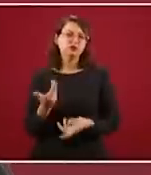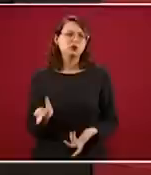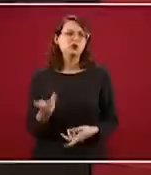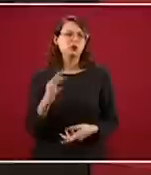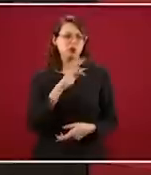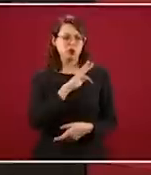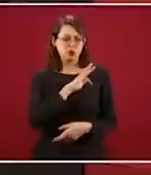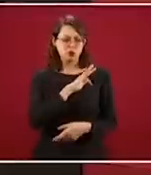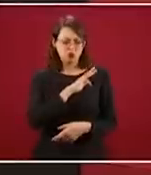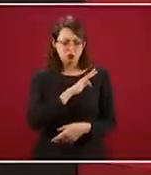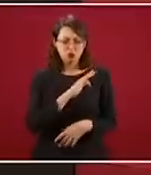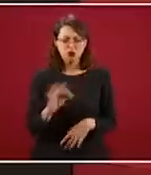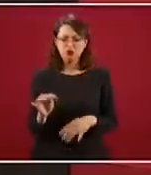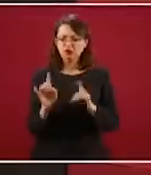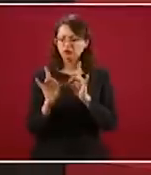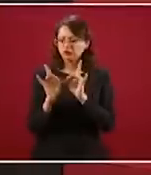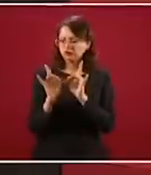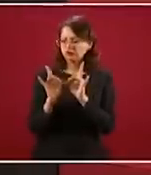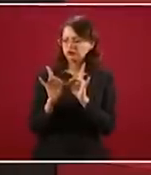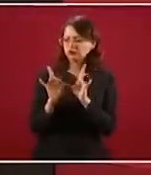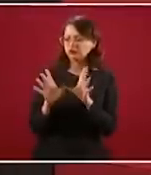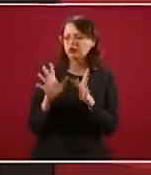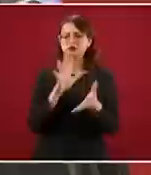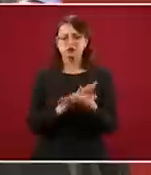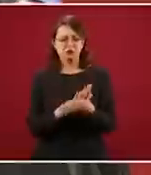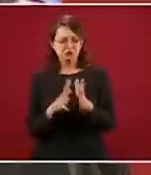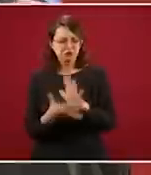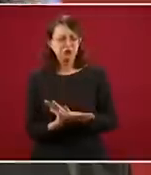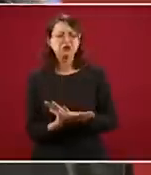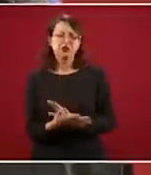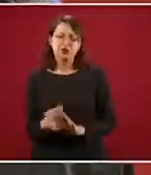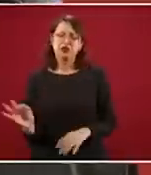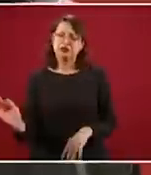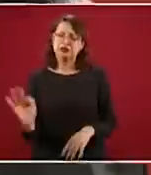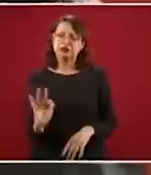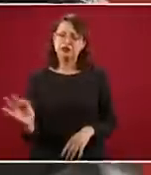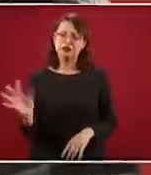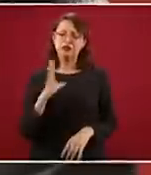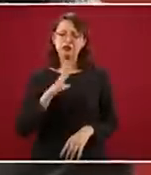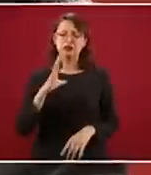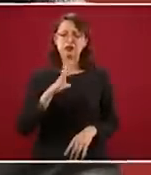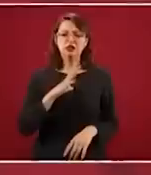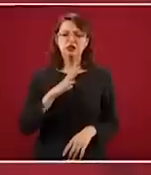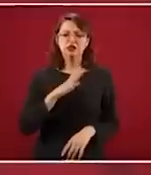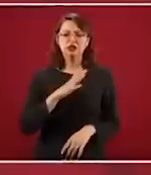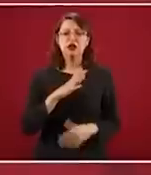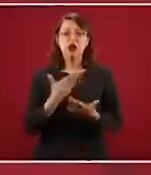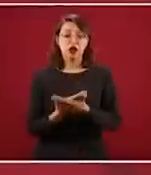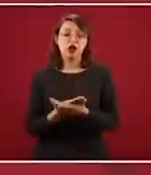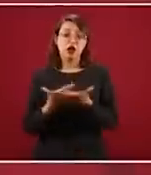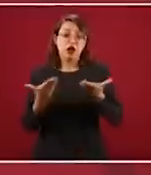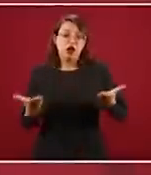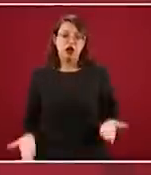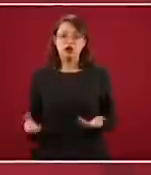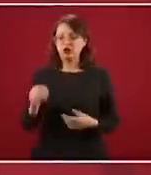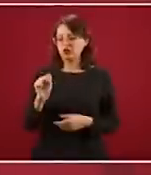dar situaciones de complicidad, y la idea es, con este operativo que se está